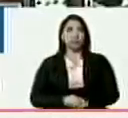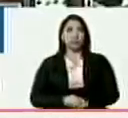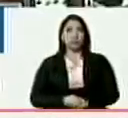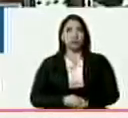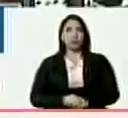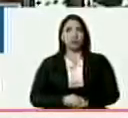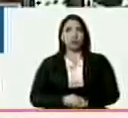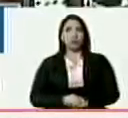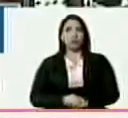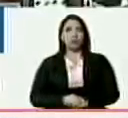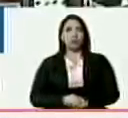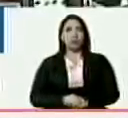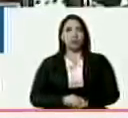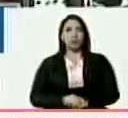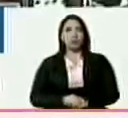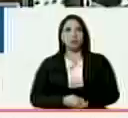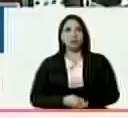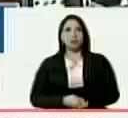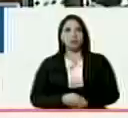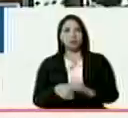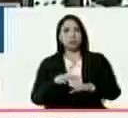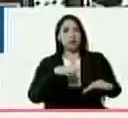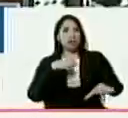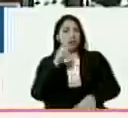no fue capaces de aglutinar una mayoría